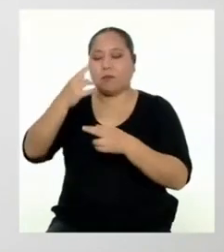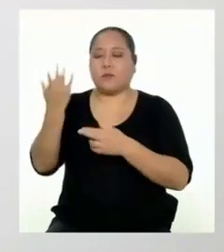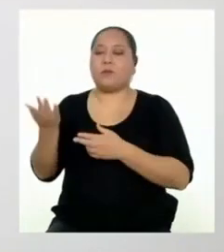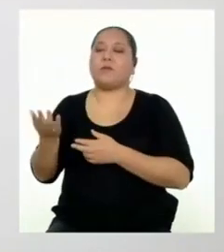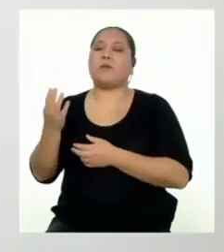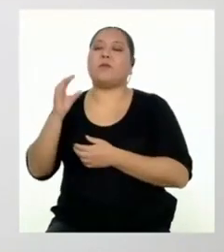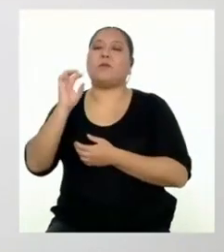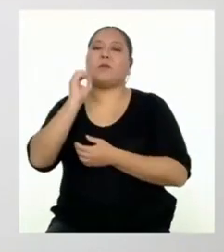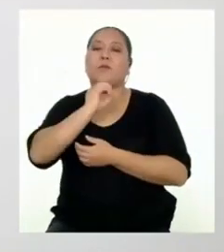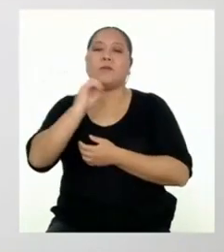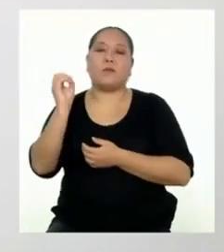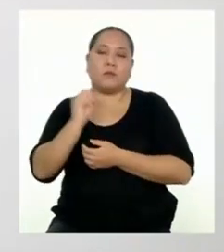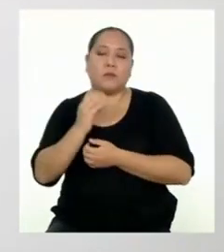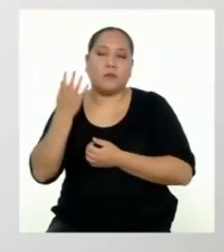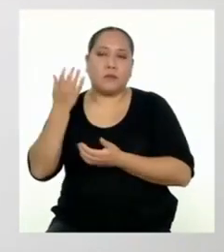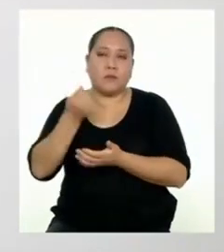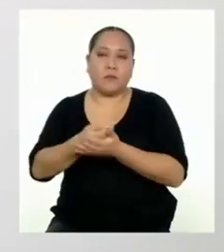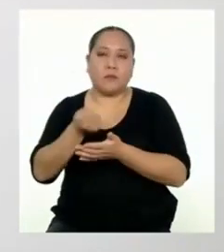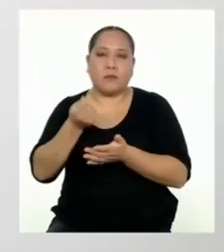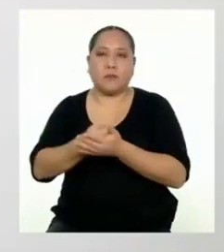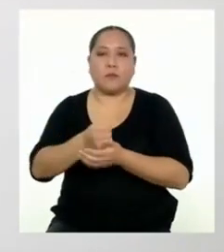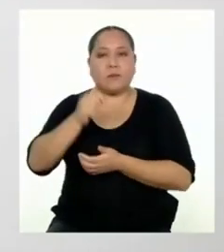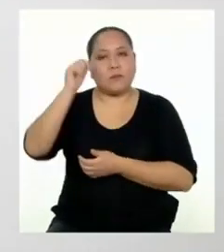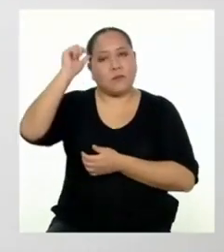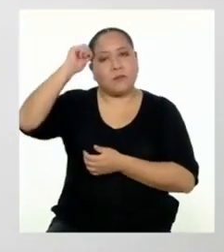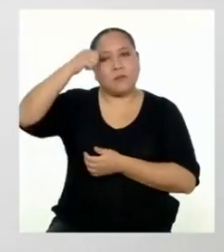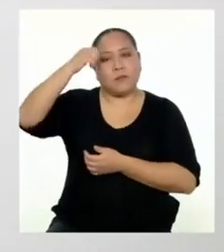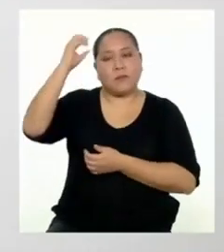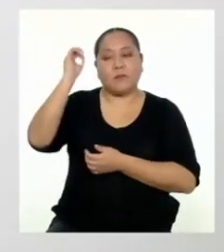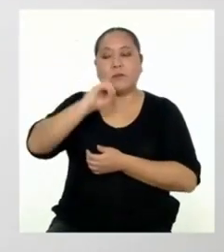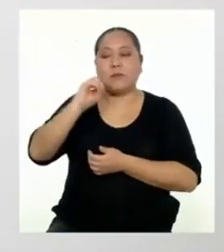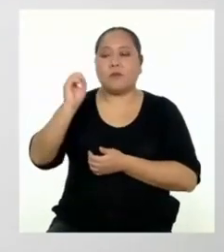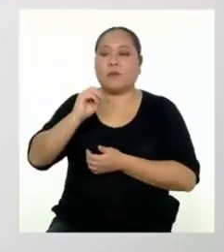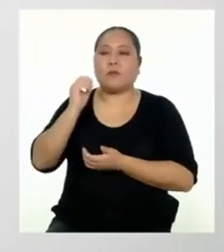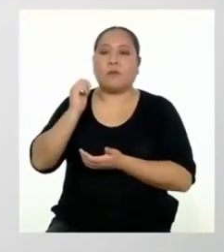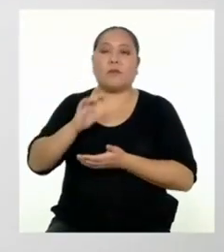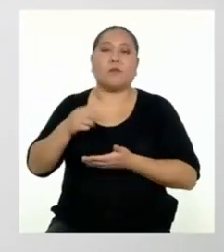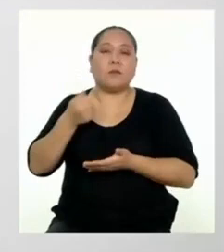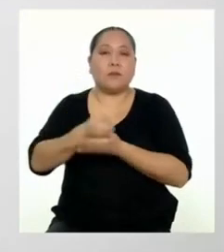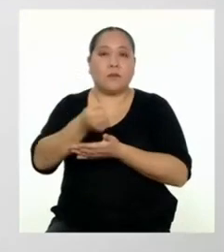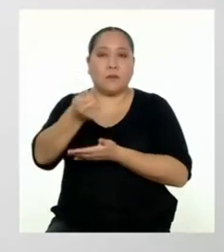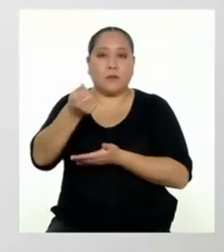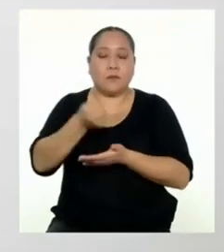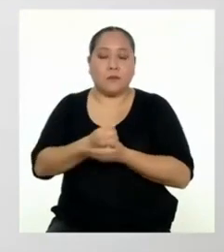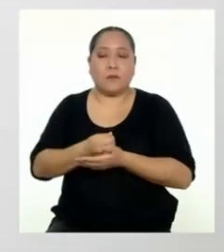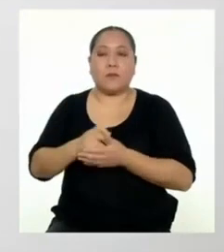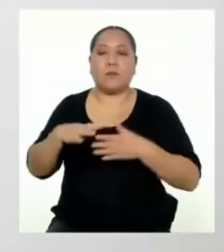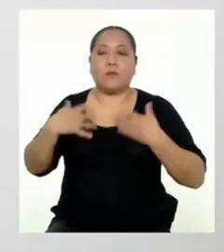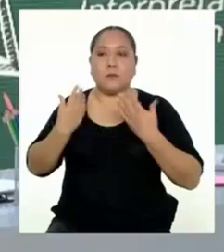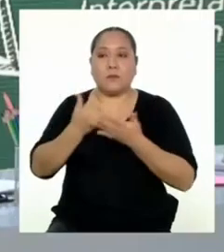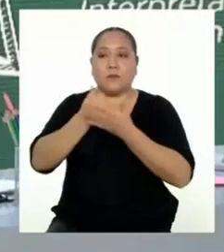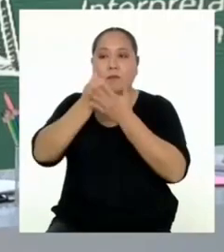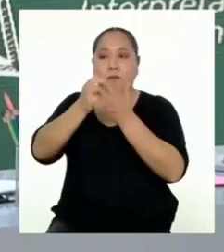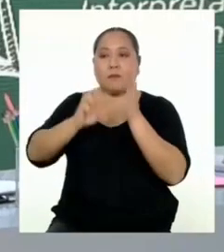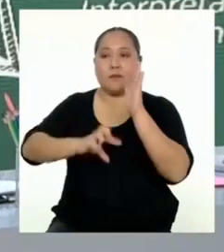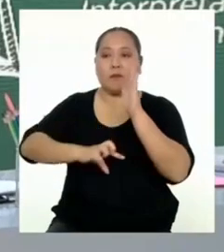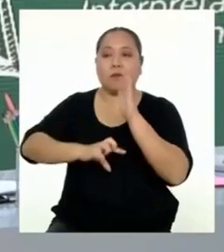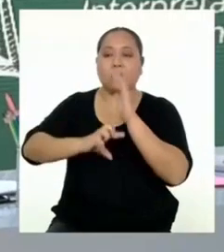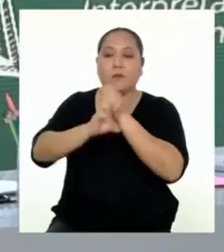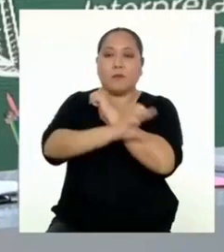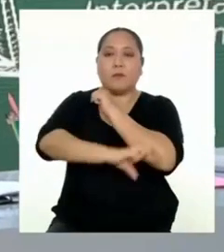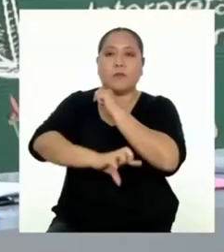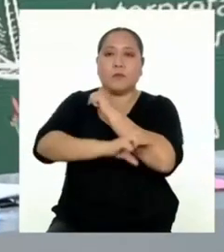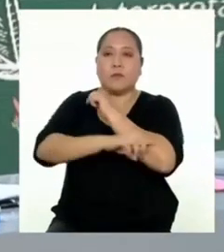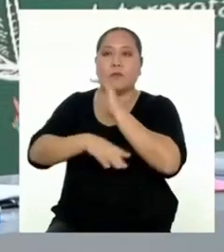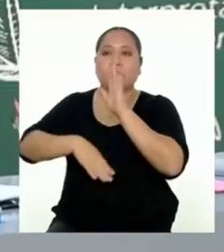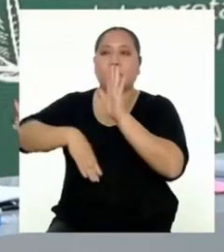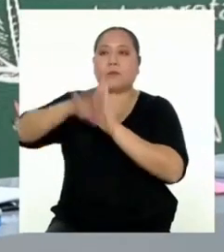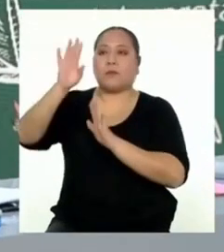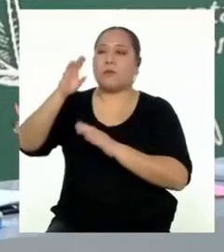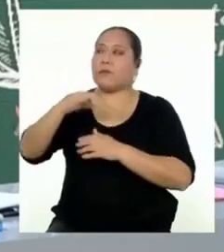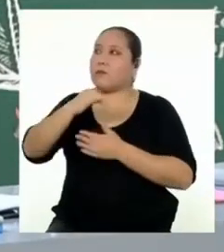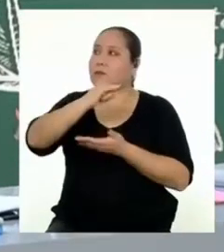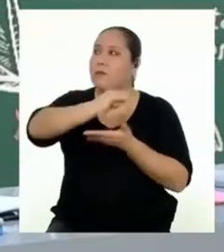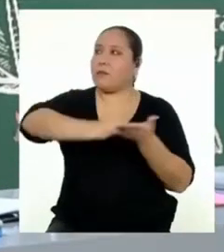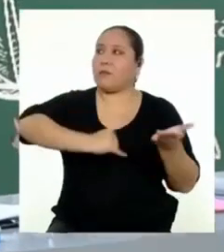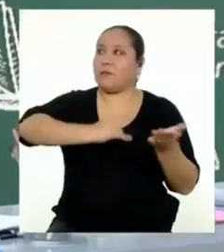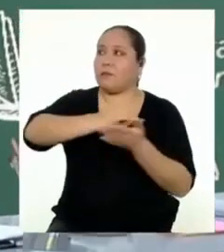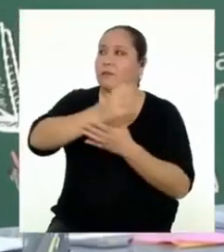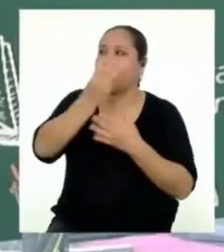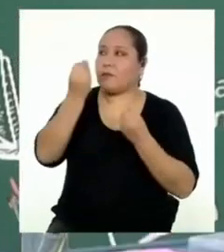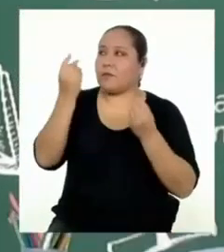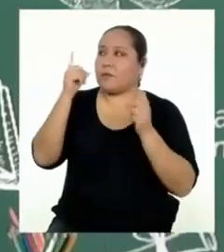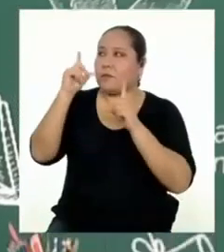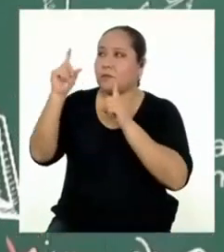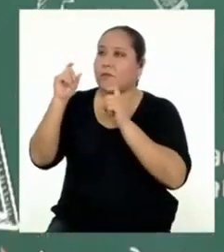responsabilidades tributarias. Recuerden que con los impuestos podremos ayudar a que el país salga adelante. Nos han llegado